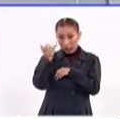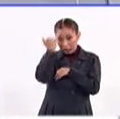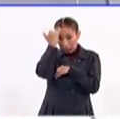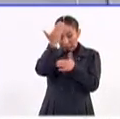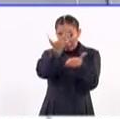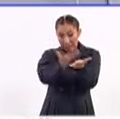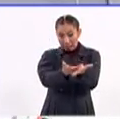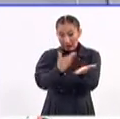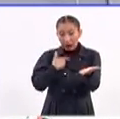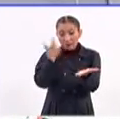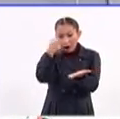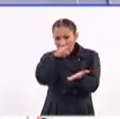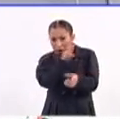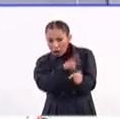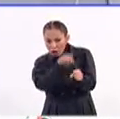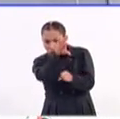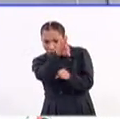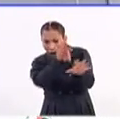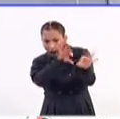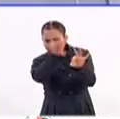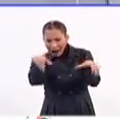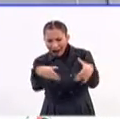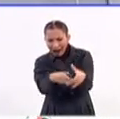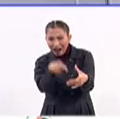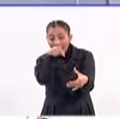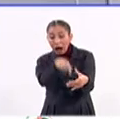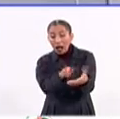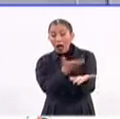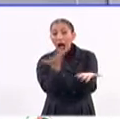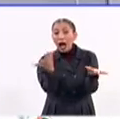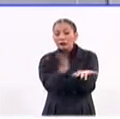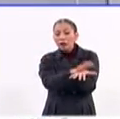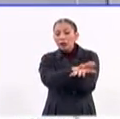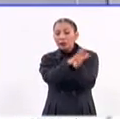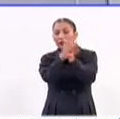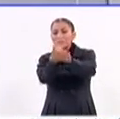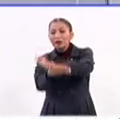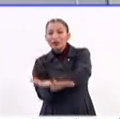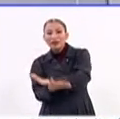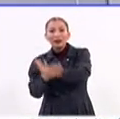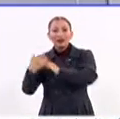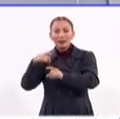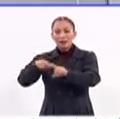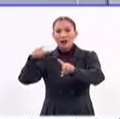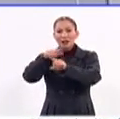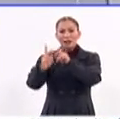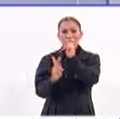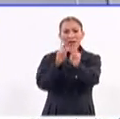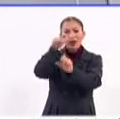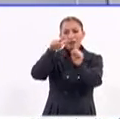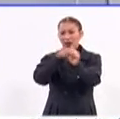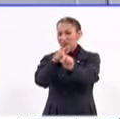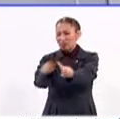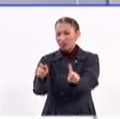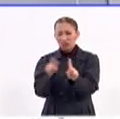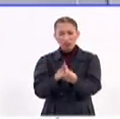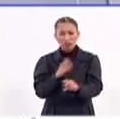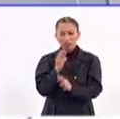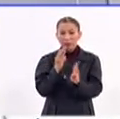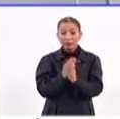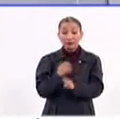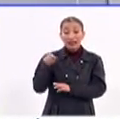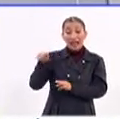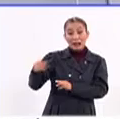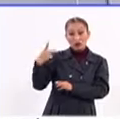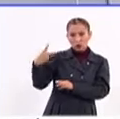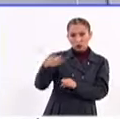propuso a la selección natural como la fuerza causante de la evolución de las especies. En otras palabras, él